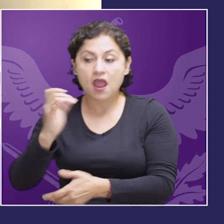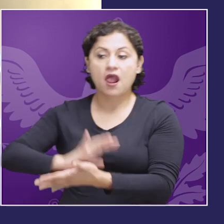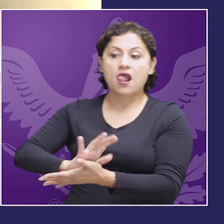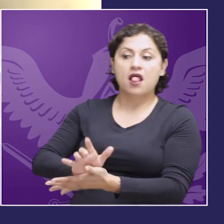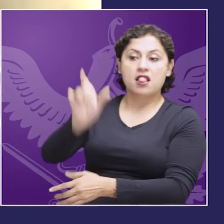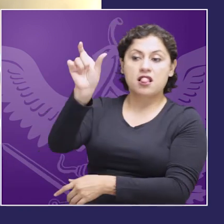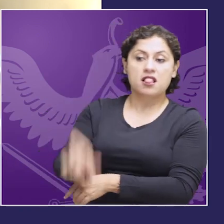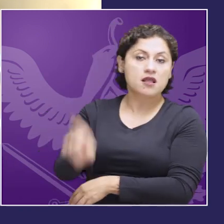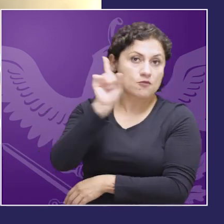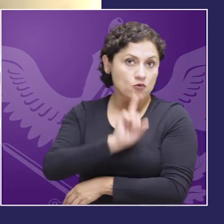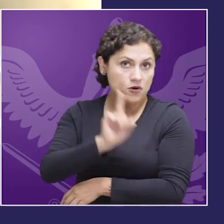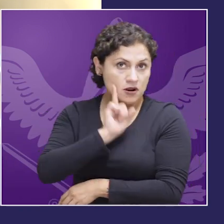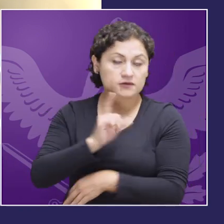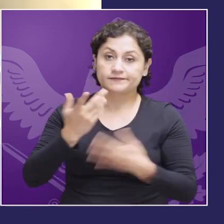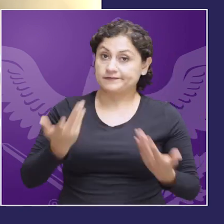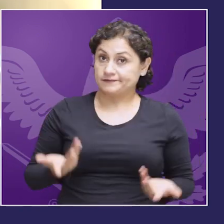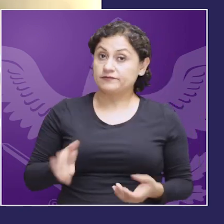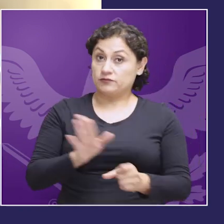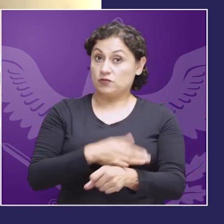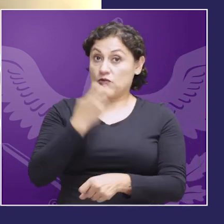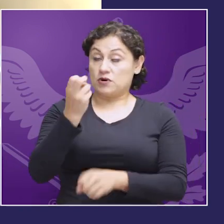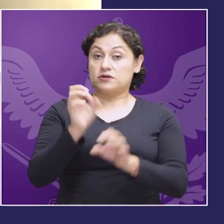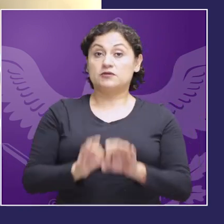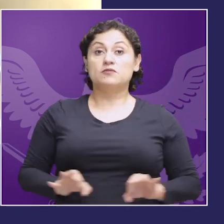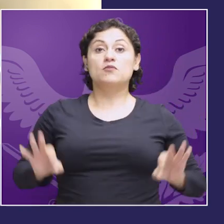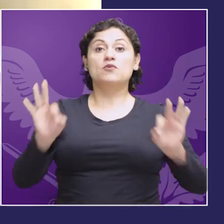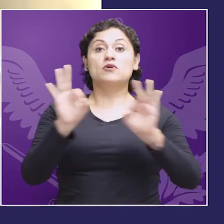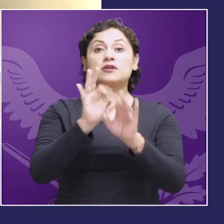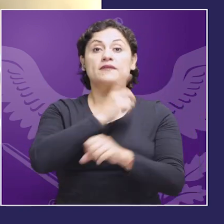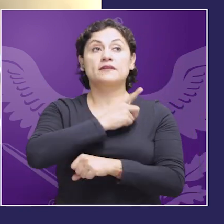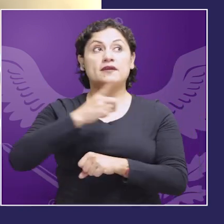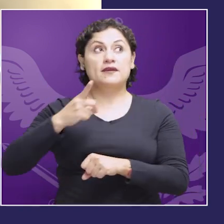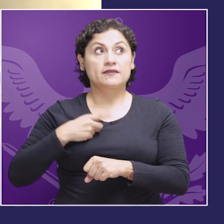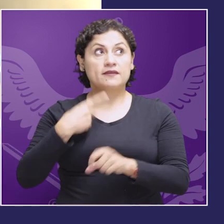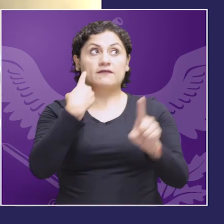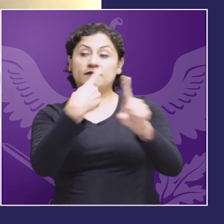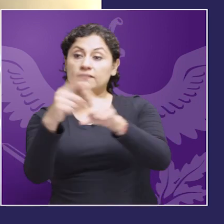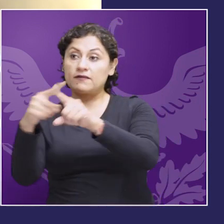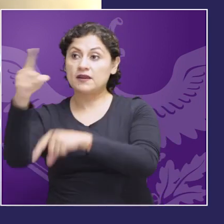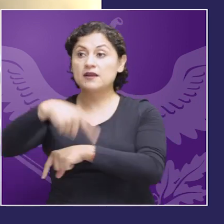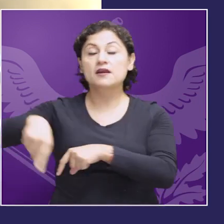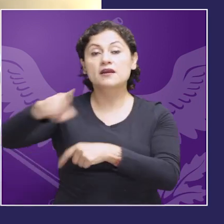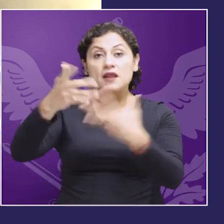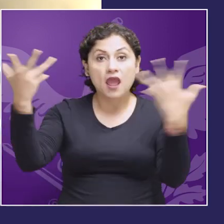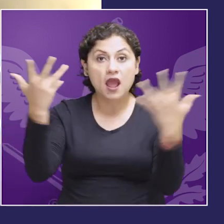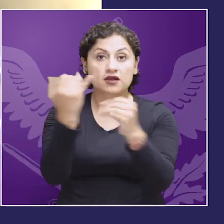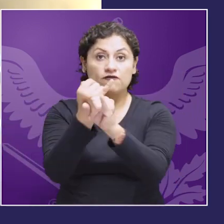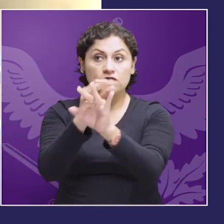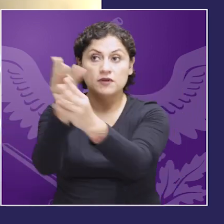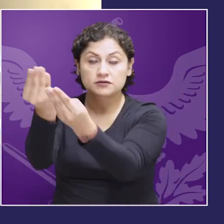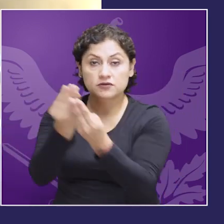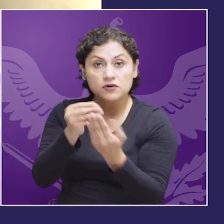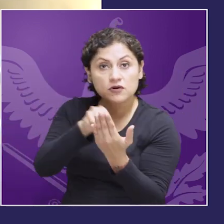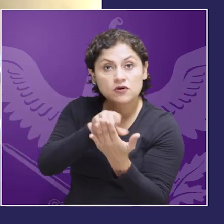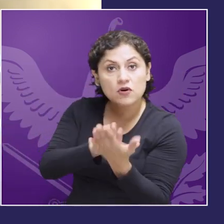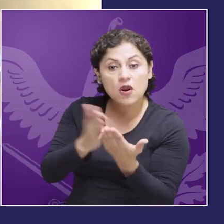de misoginia y de una desvalorización de lo femenino. Y por eso es tan importante los datos,